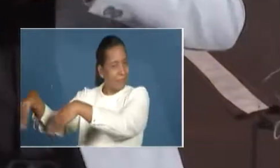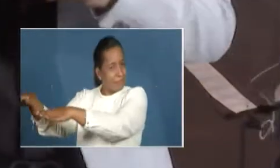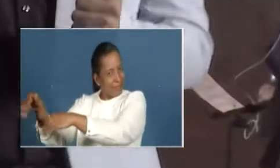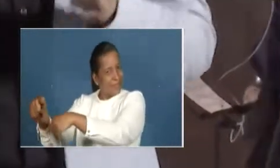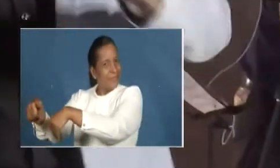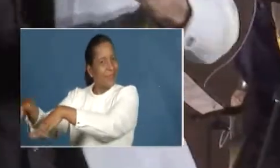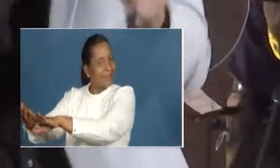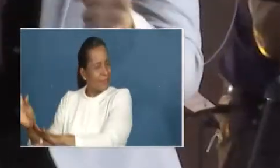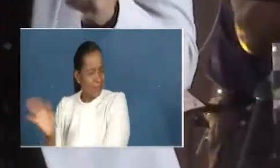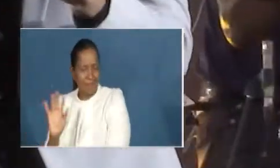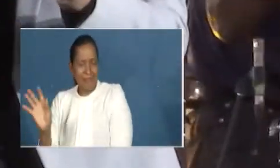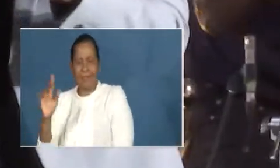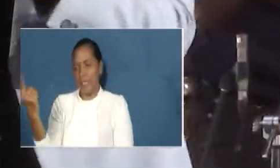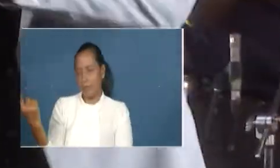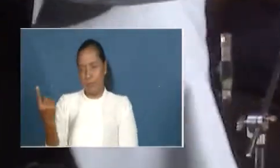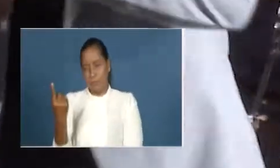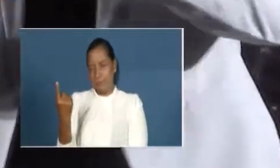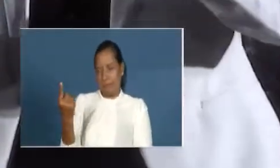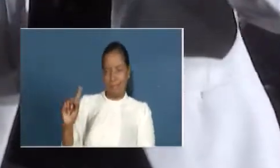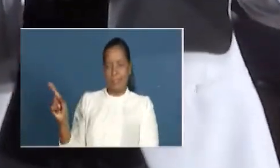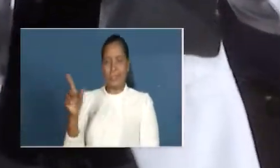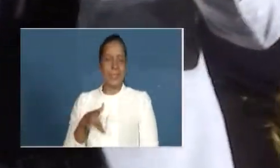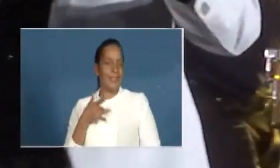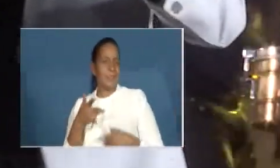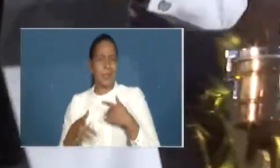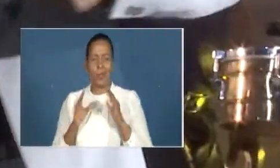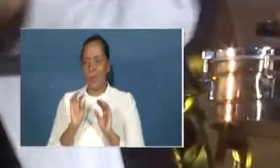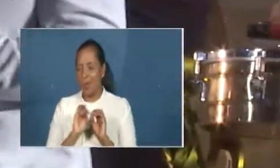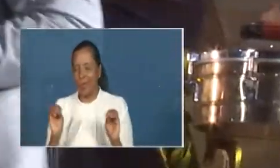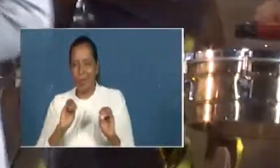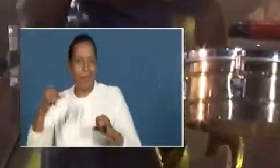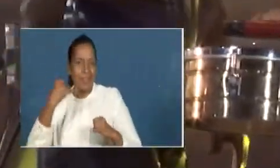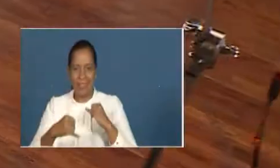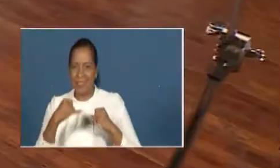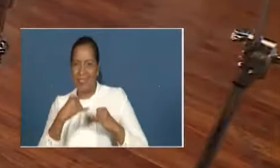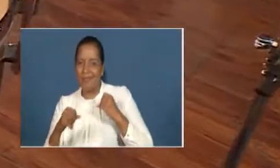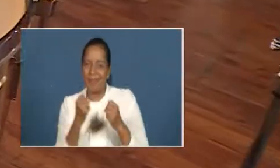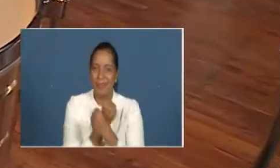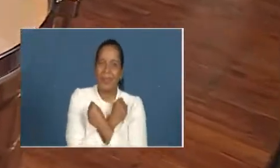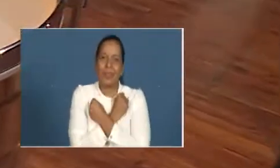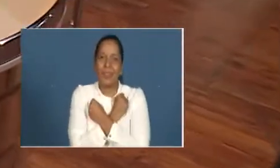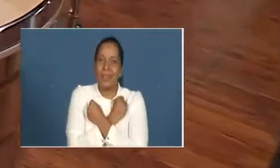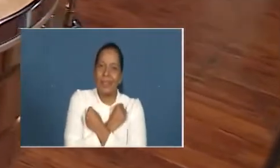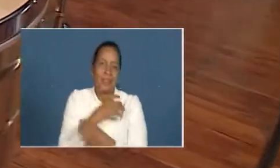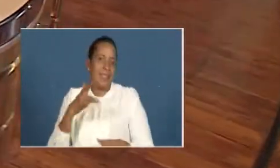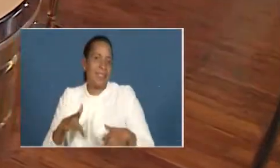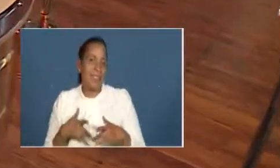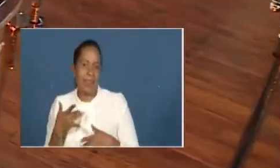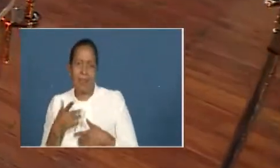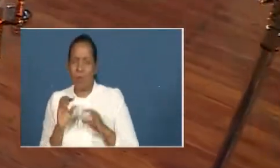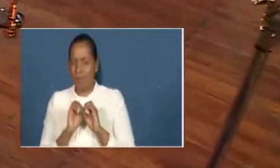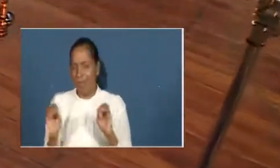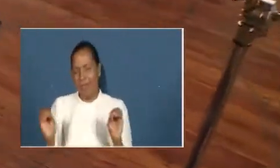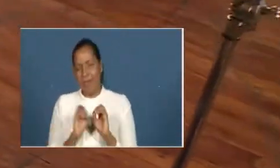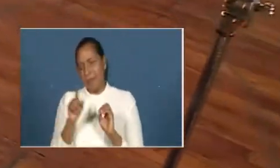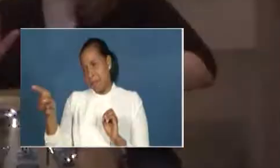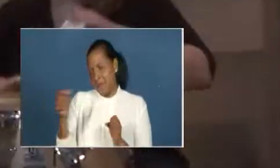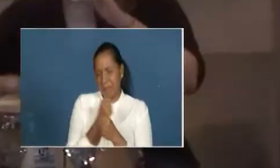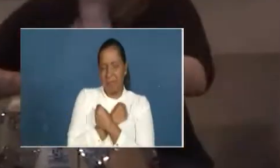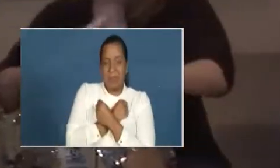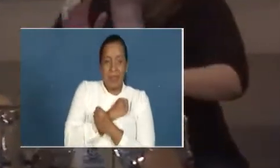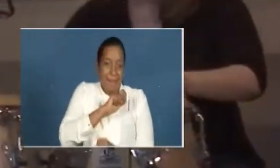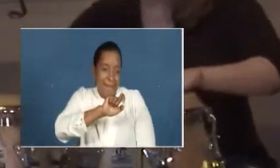que yo te daba ya se acabó, ya terminó. Ya lo nuestro terminó. Y mira que ya yo boté la llave de